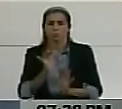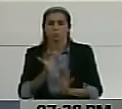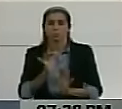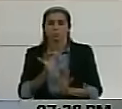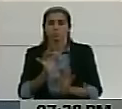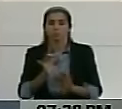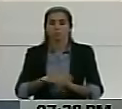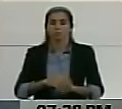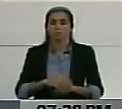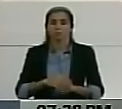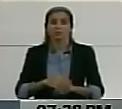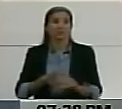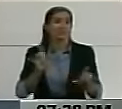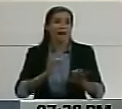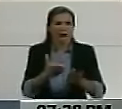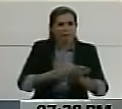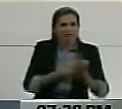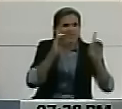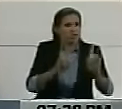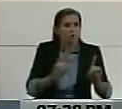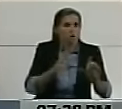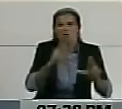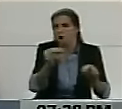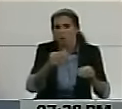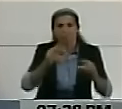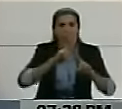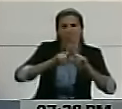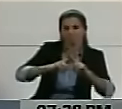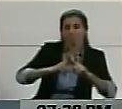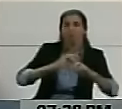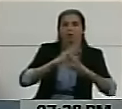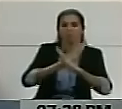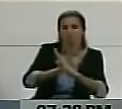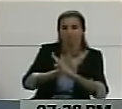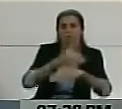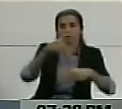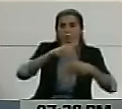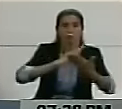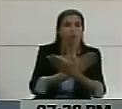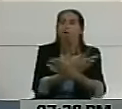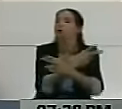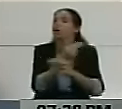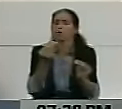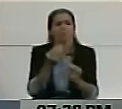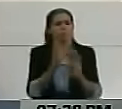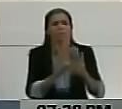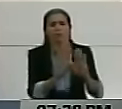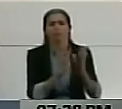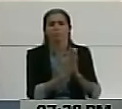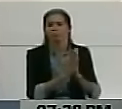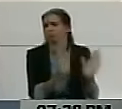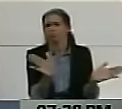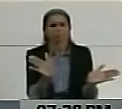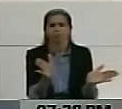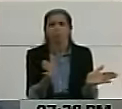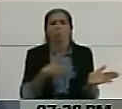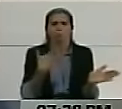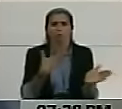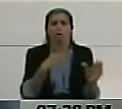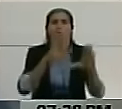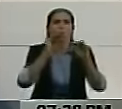cocinada esa sentencia, pues no lleguen hasta el final, que se quede simplemente en el